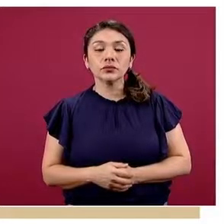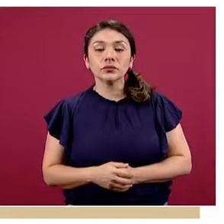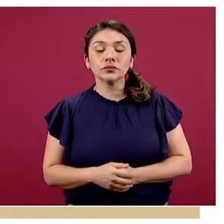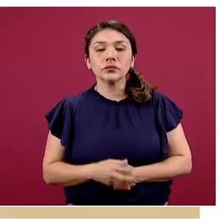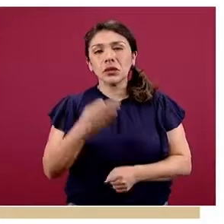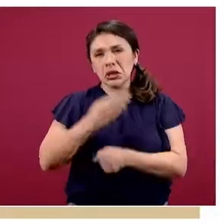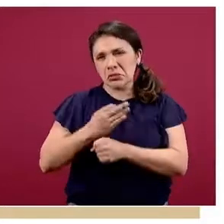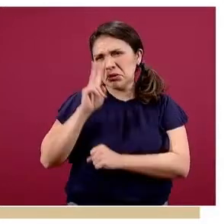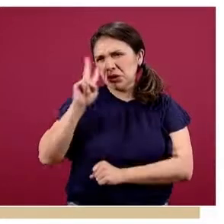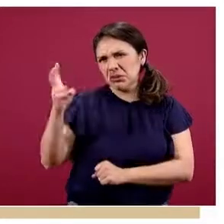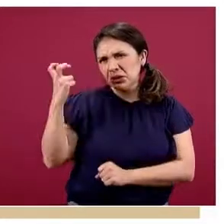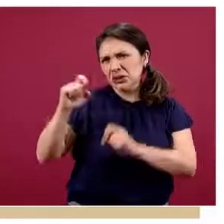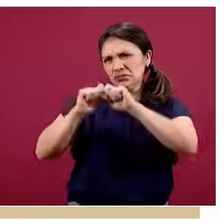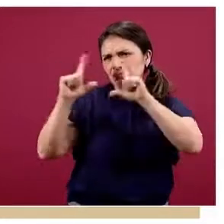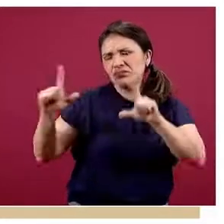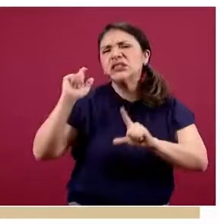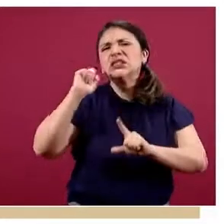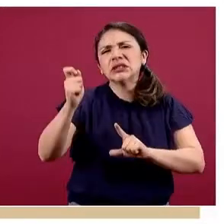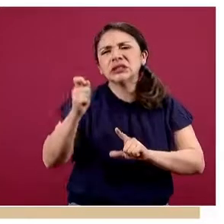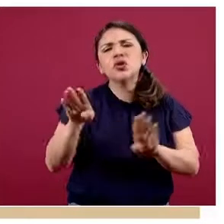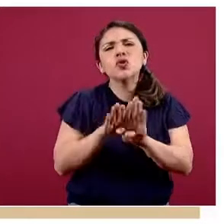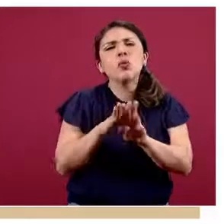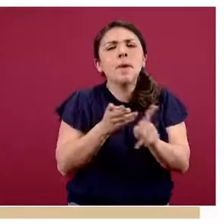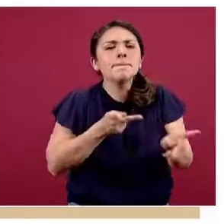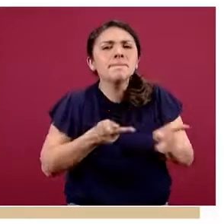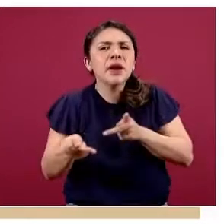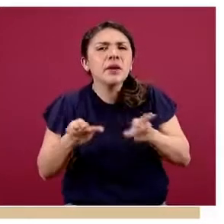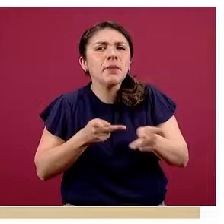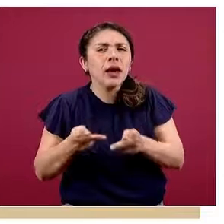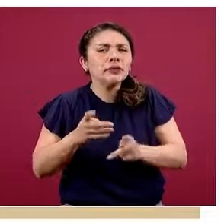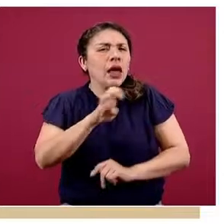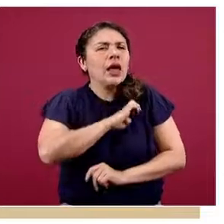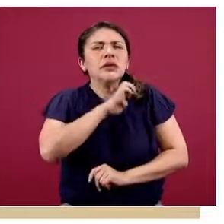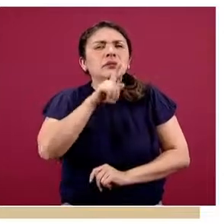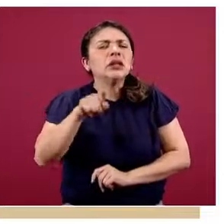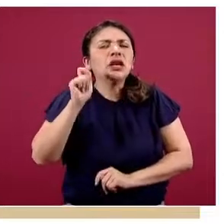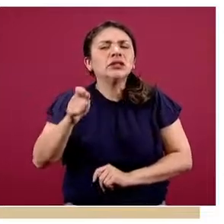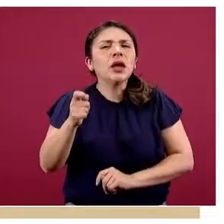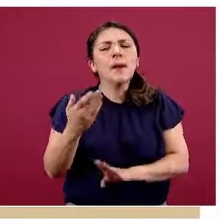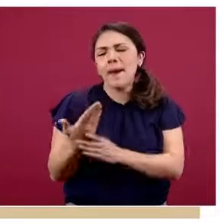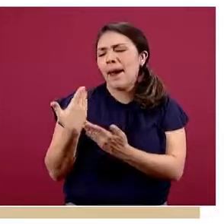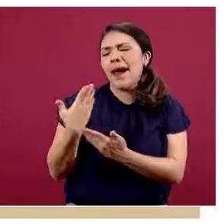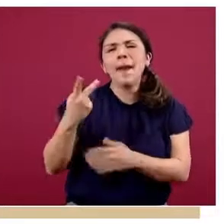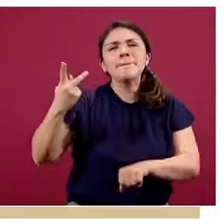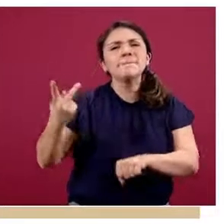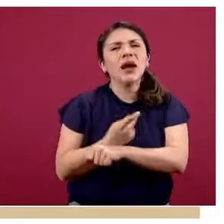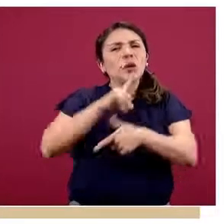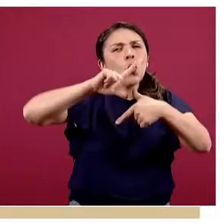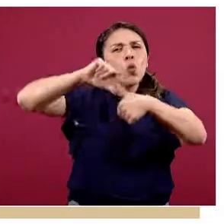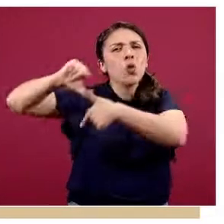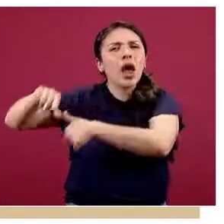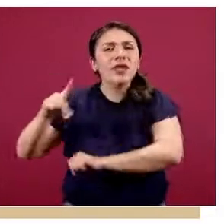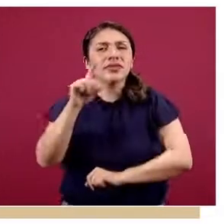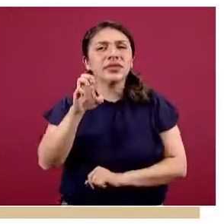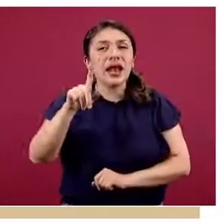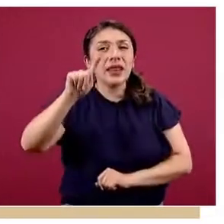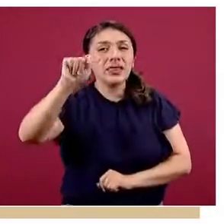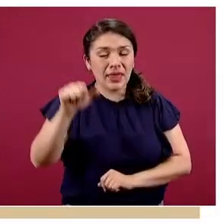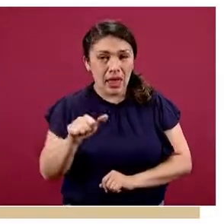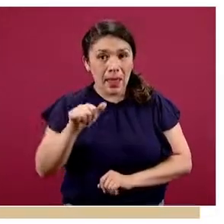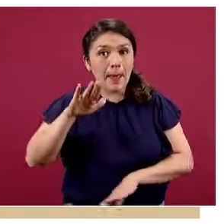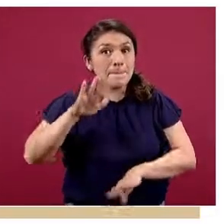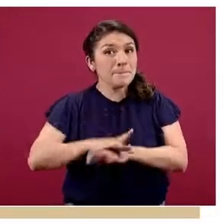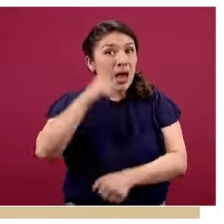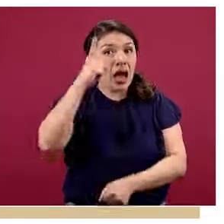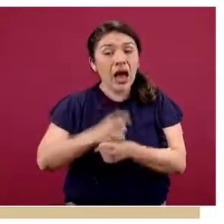presentación, esta lámina se refiere a la fase de preparación en específico de lo que hicimos con el huracán Delta, sobre todo en la